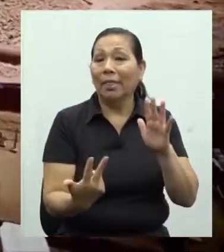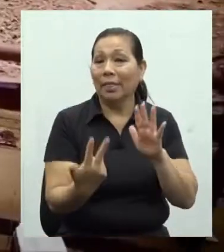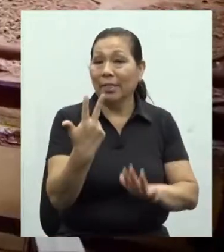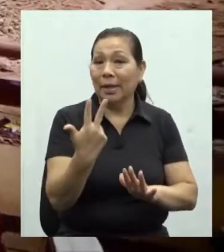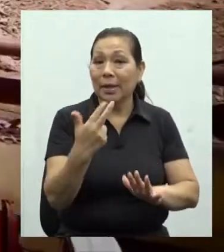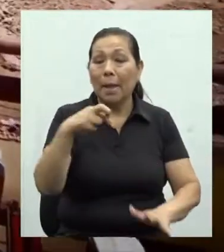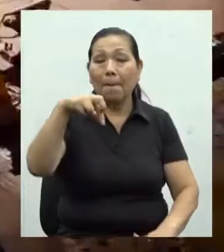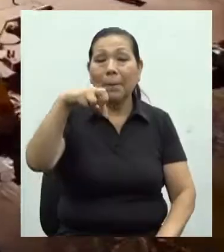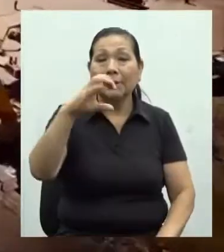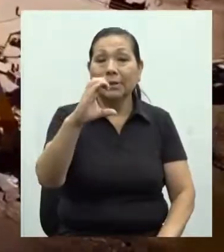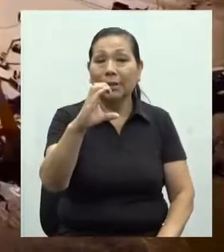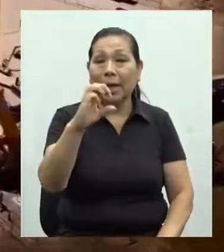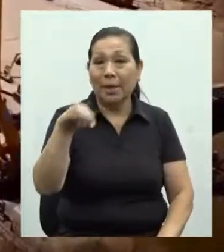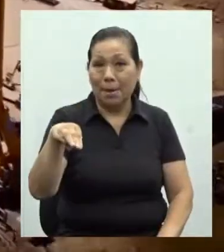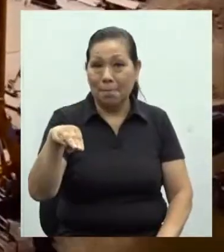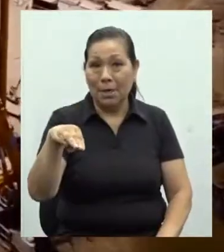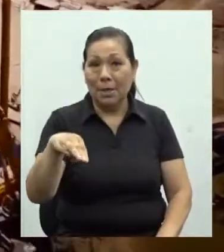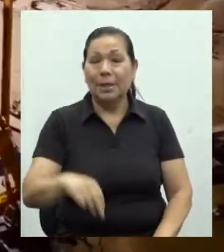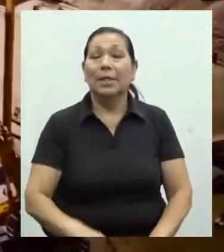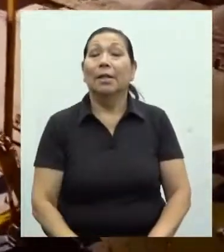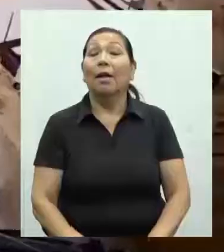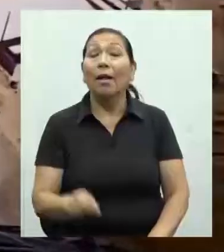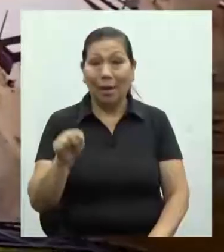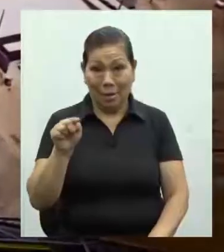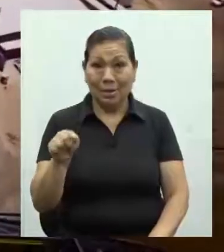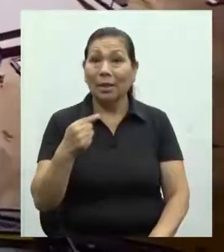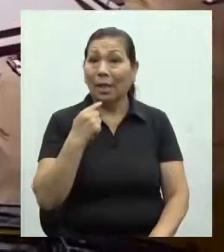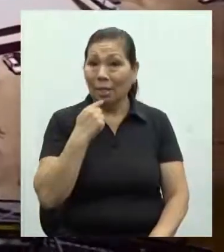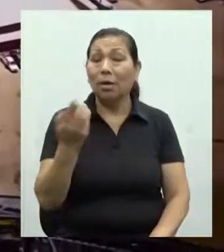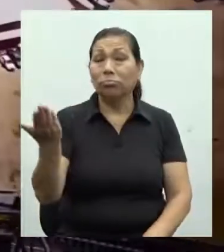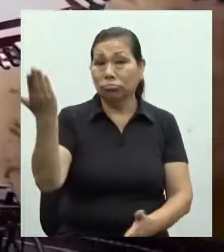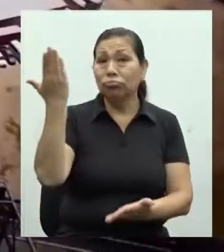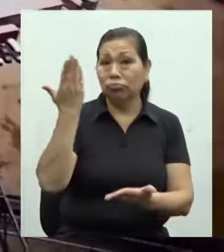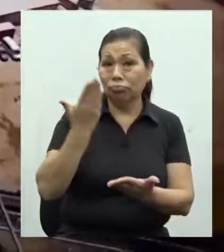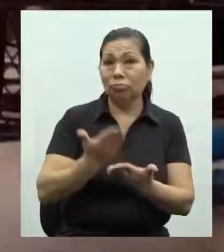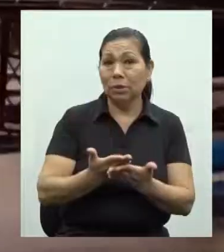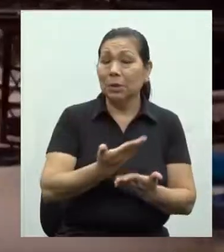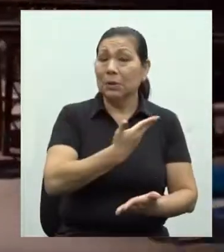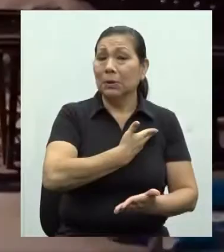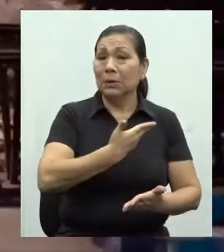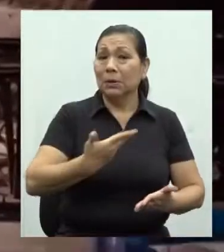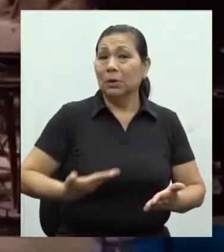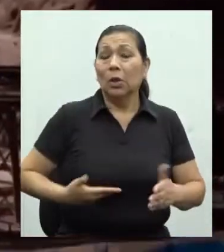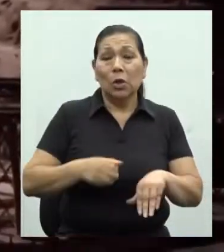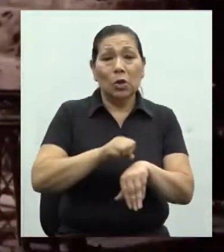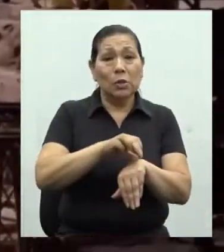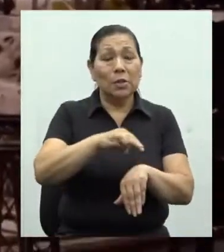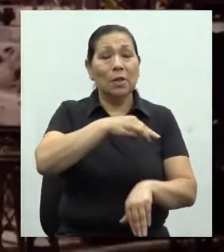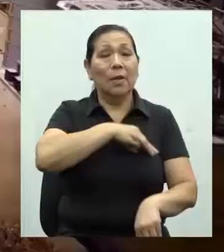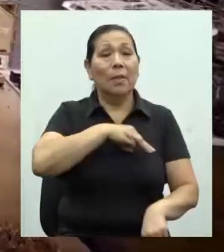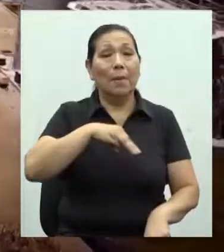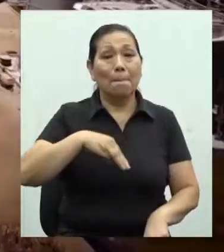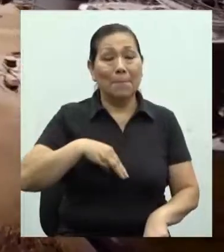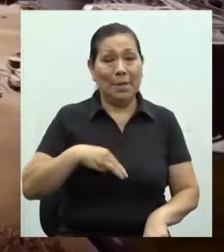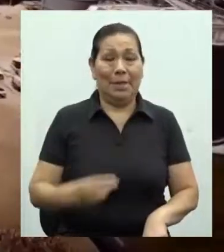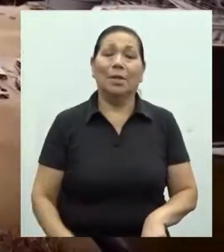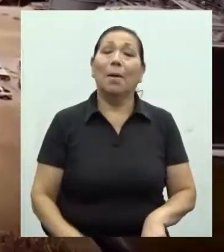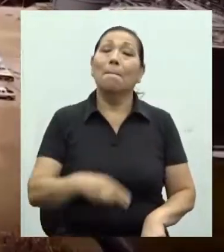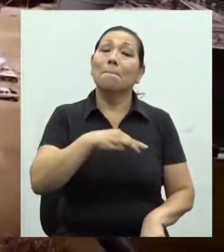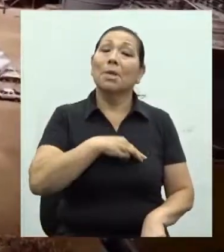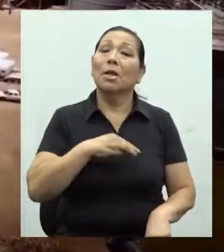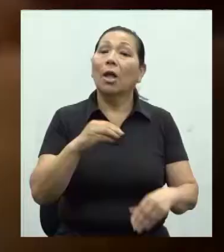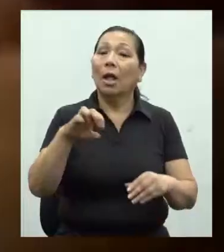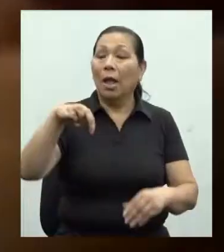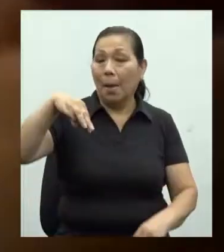130/2013 PCM. Esta demanda alcanzaba a la Presidencia del Consejo de Ministros, el Ministerio